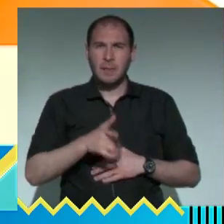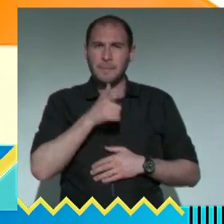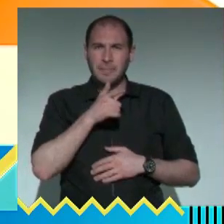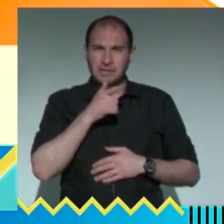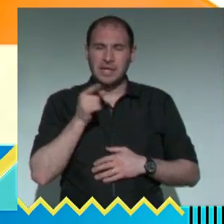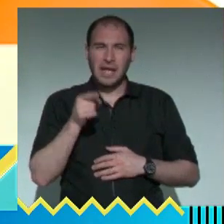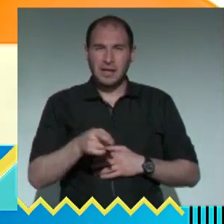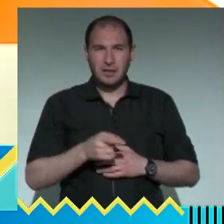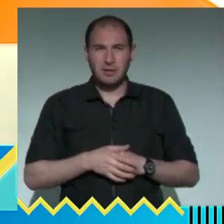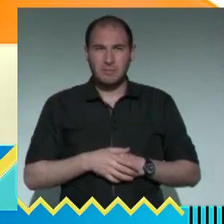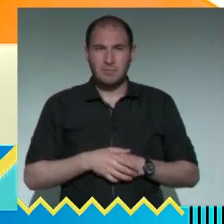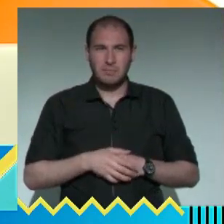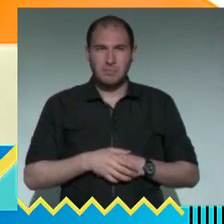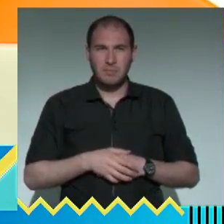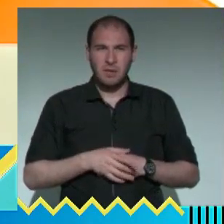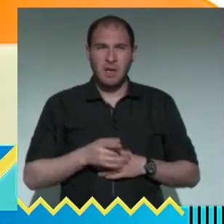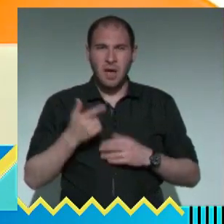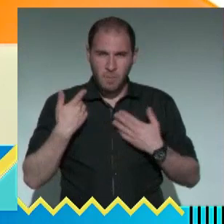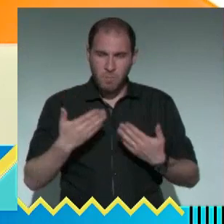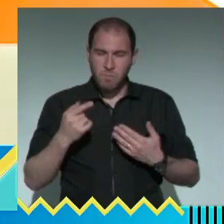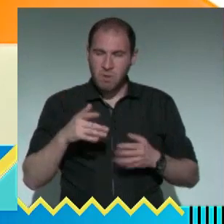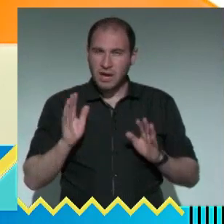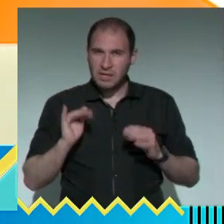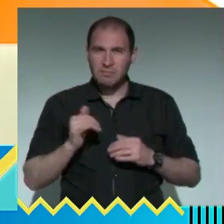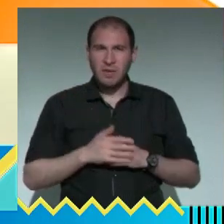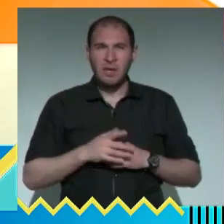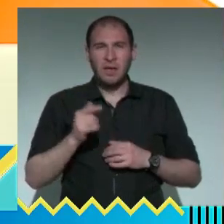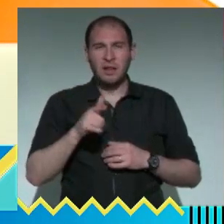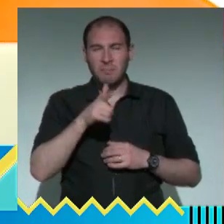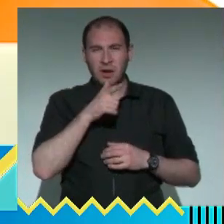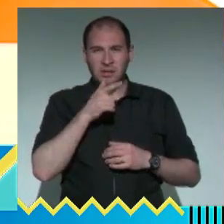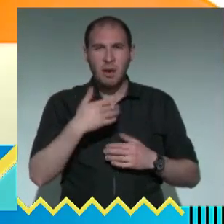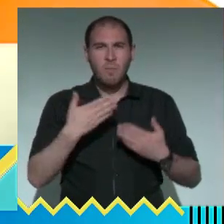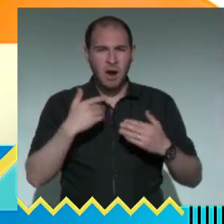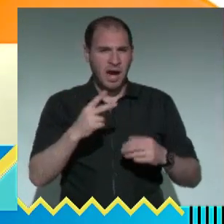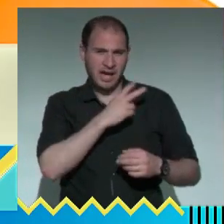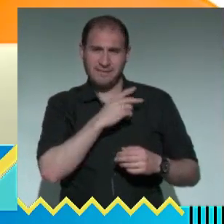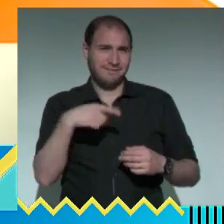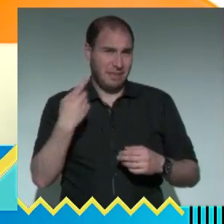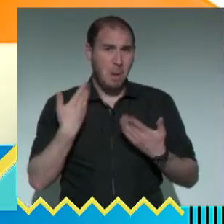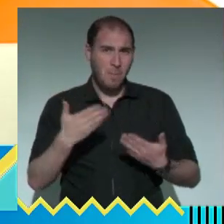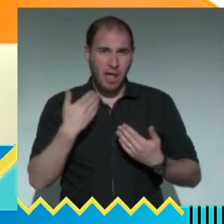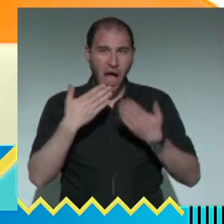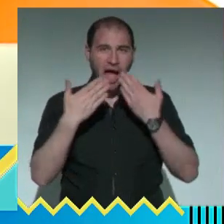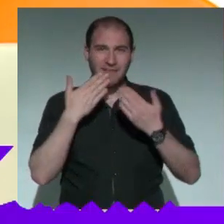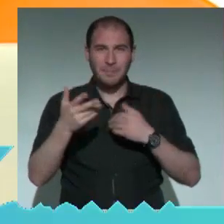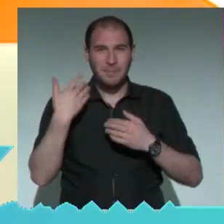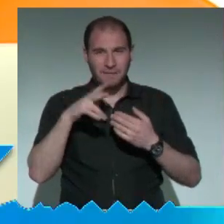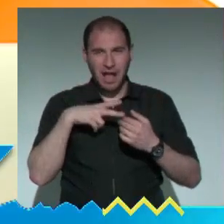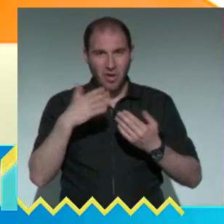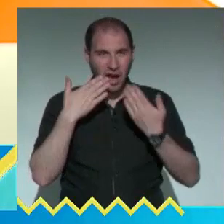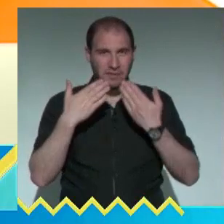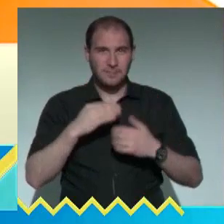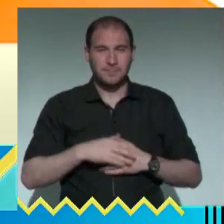ahí puede llegar a pasar eso. Y aparte que él tenía como capacidad de líder todo el tiempo, bueno, charlábamos fuera de cámara por